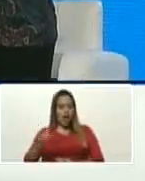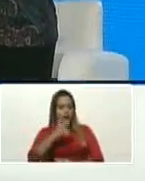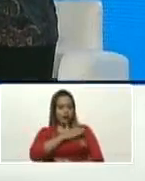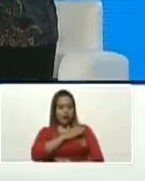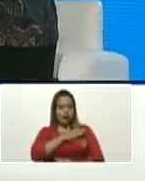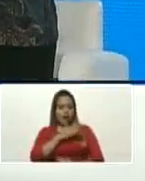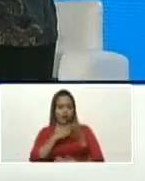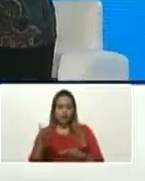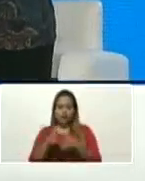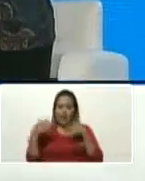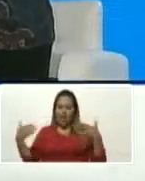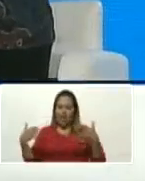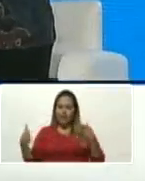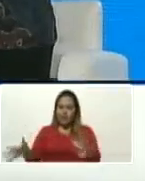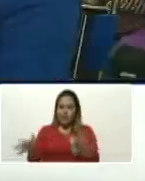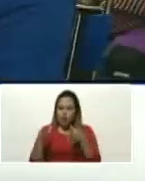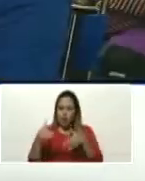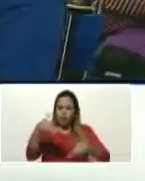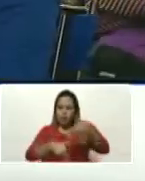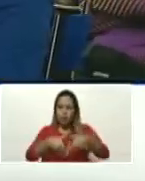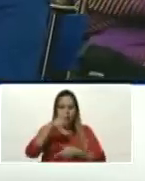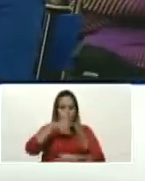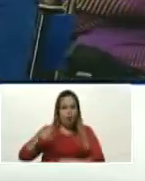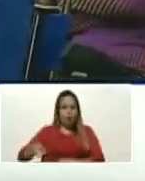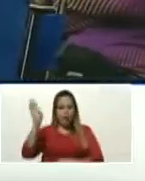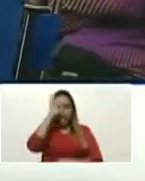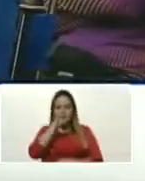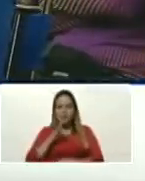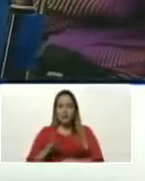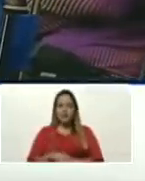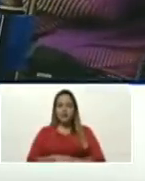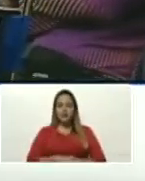electoral del pueblo brasilero.